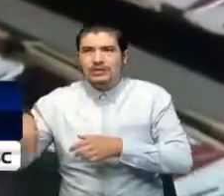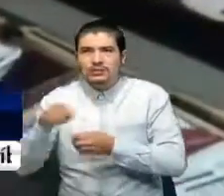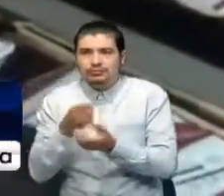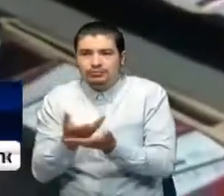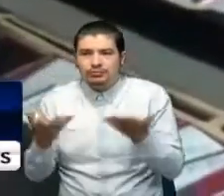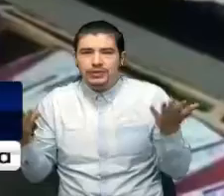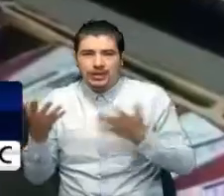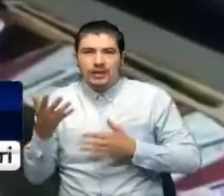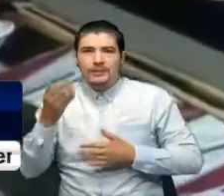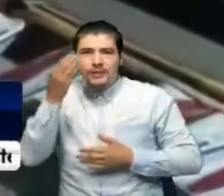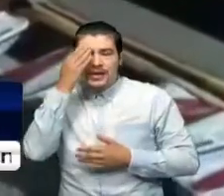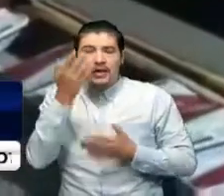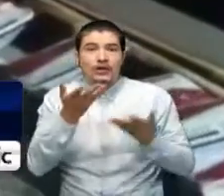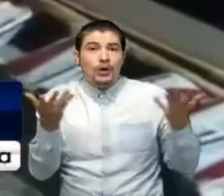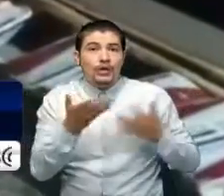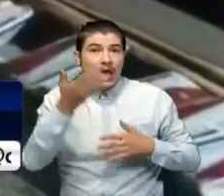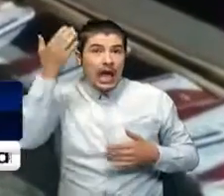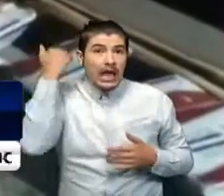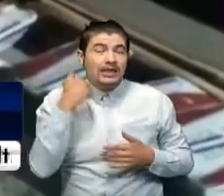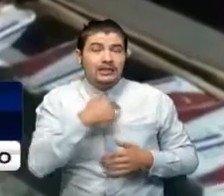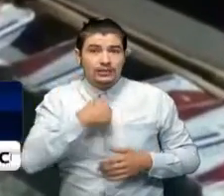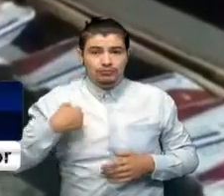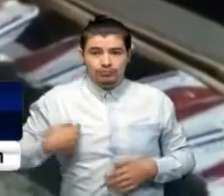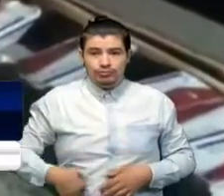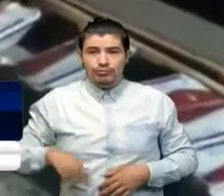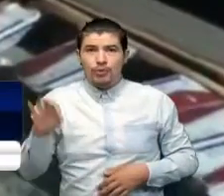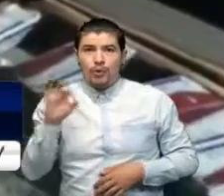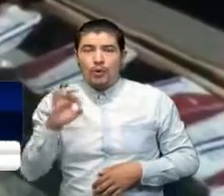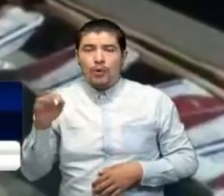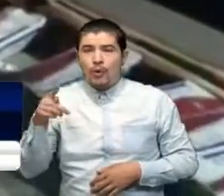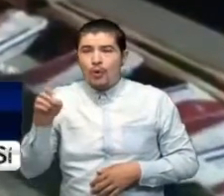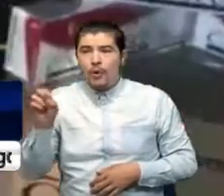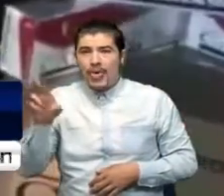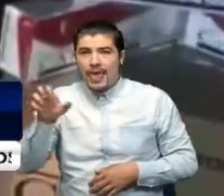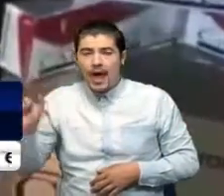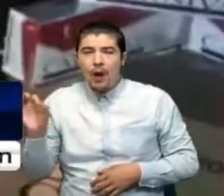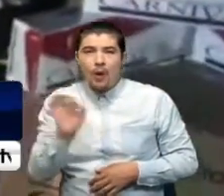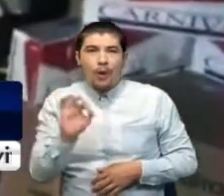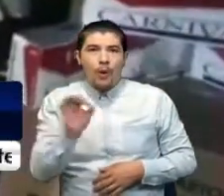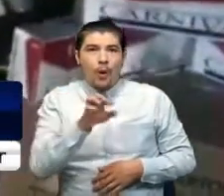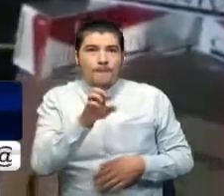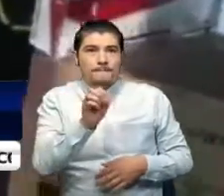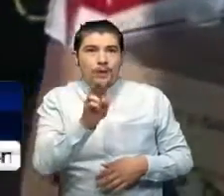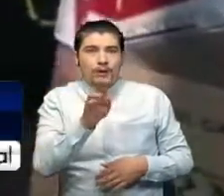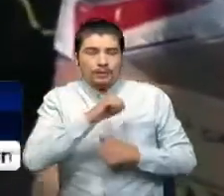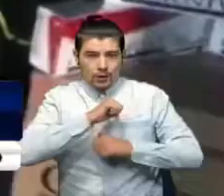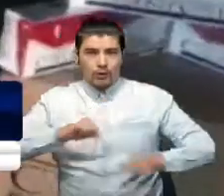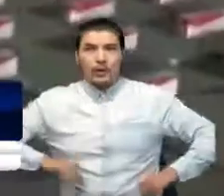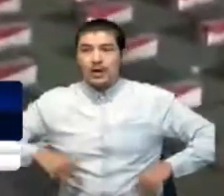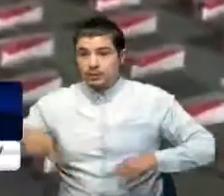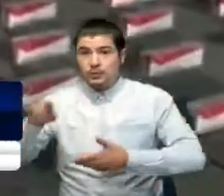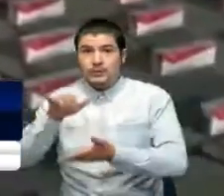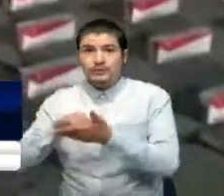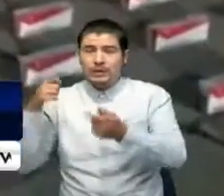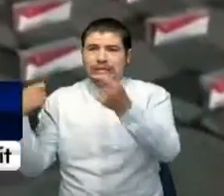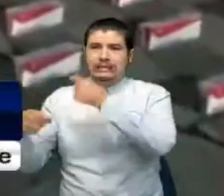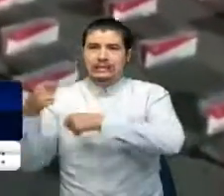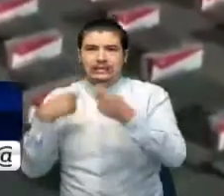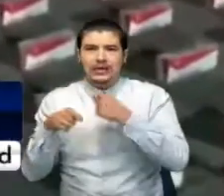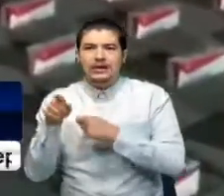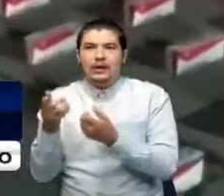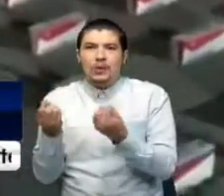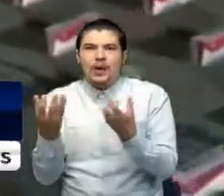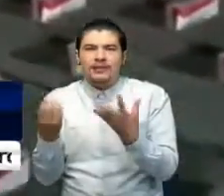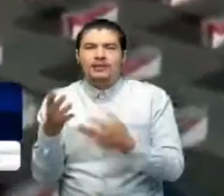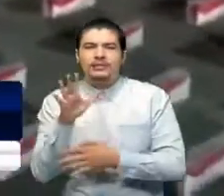cigarrillos venían provenientes de Corea, China y Portugal y tenían un valor comercial en el mercado ilegal de 52 millones de